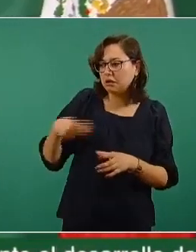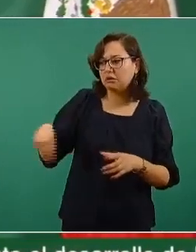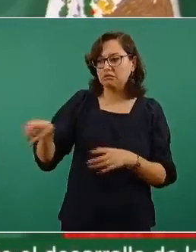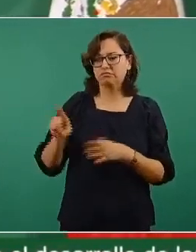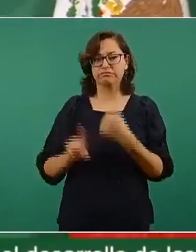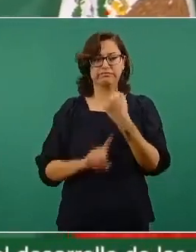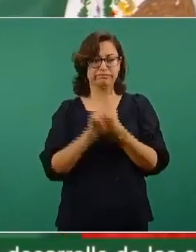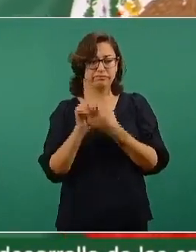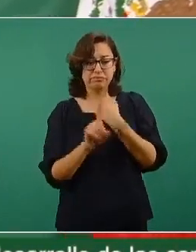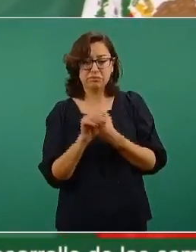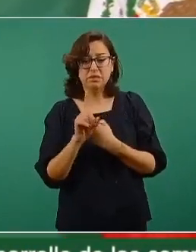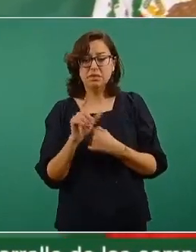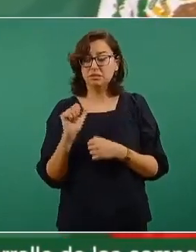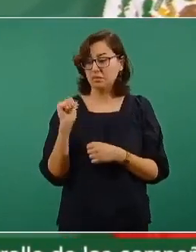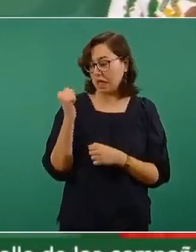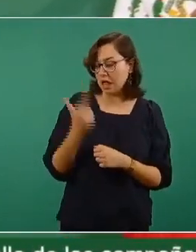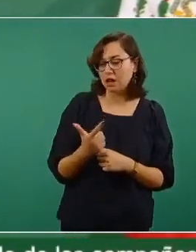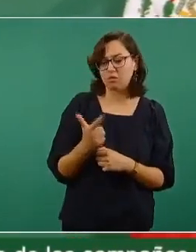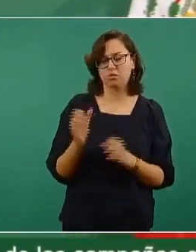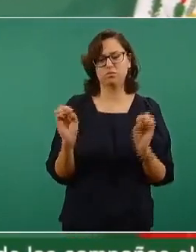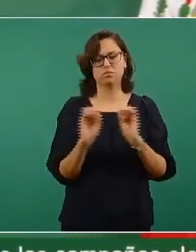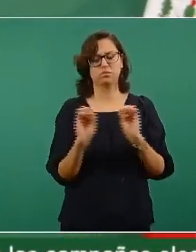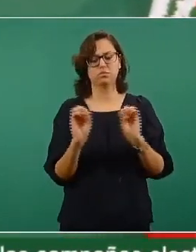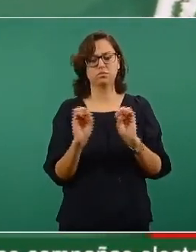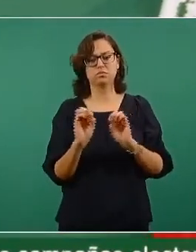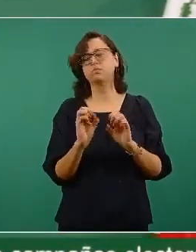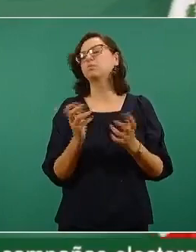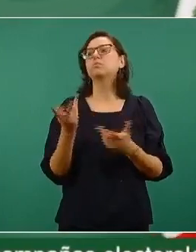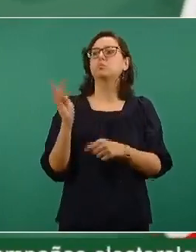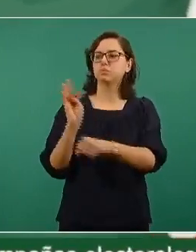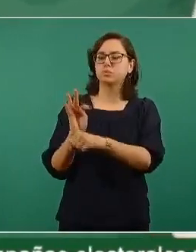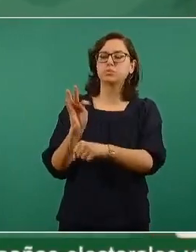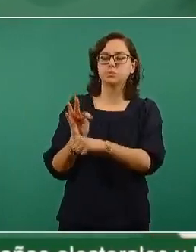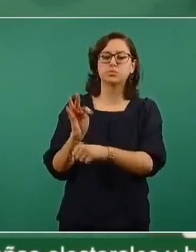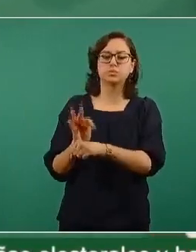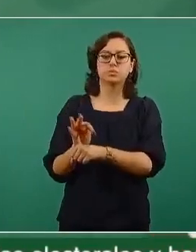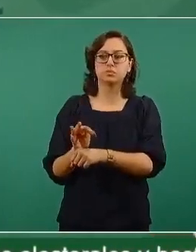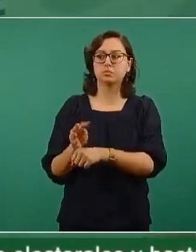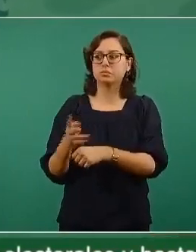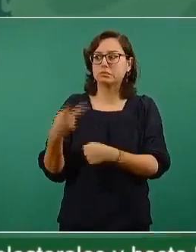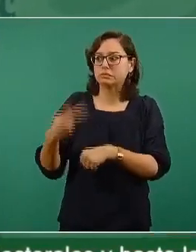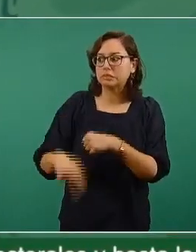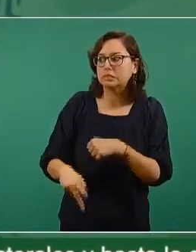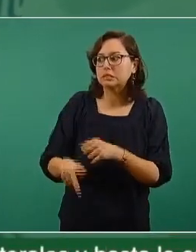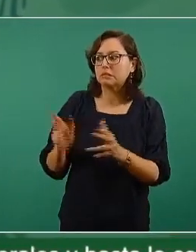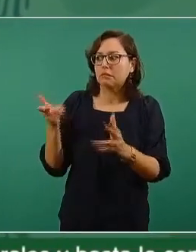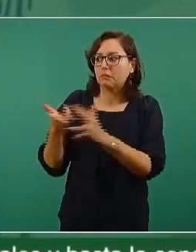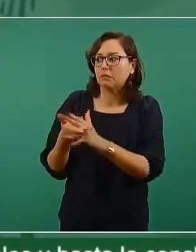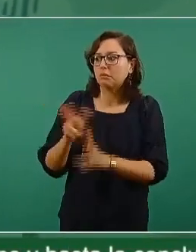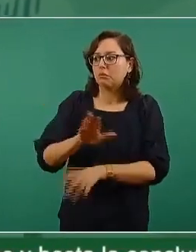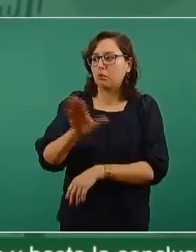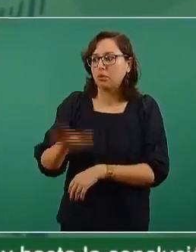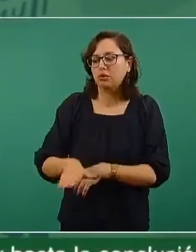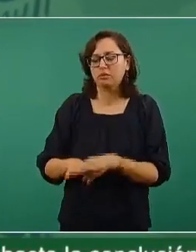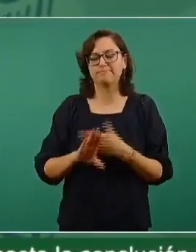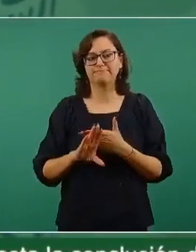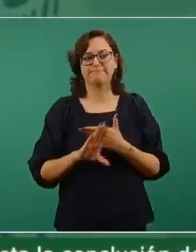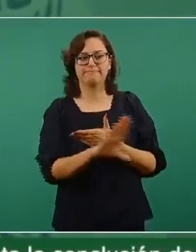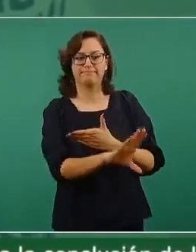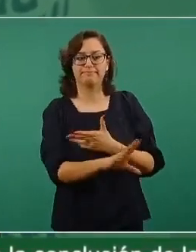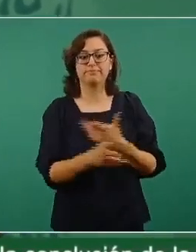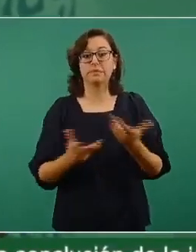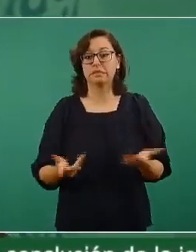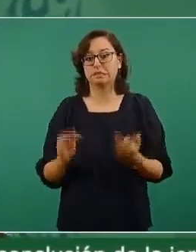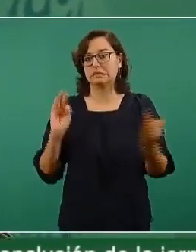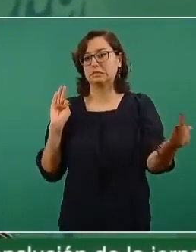ningún problema y mucho menos que pierdan la vida por estos